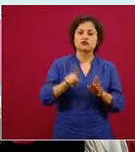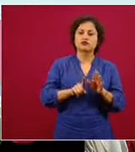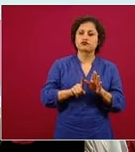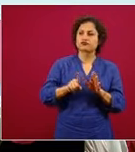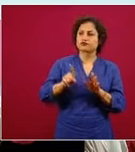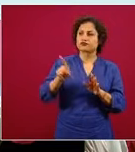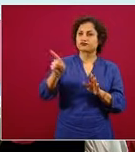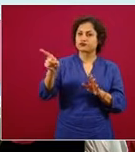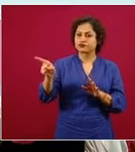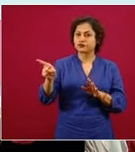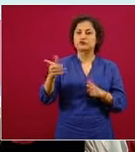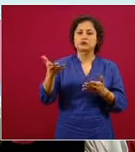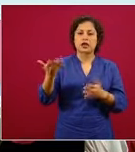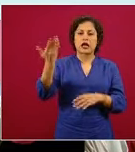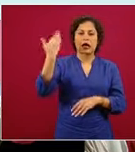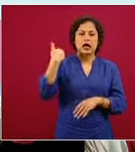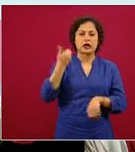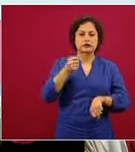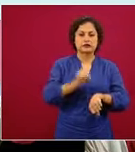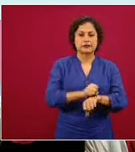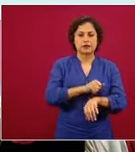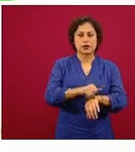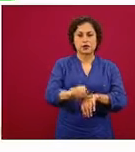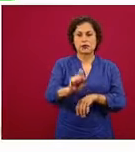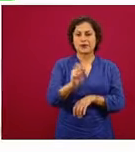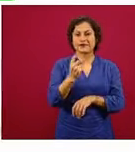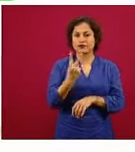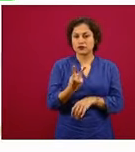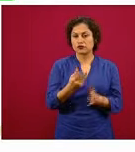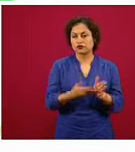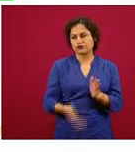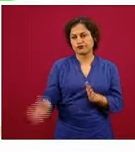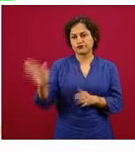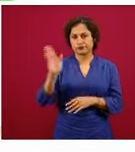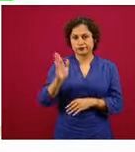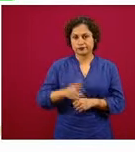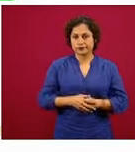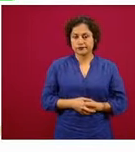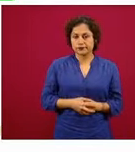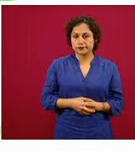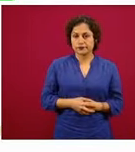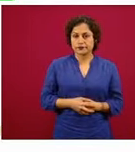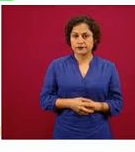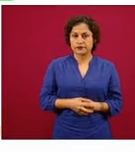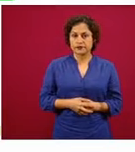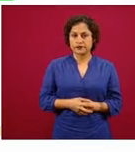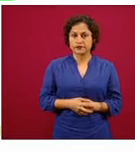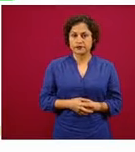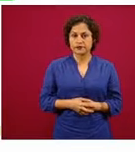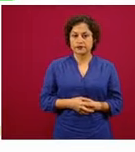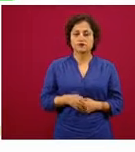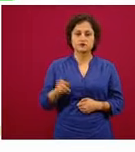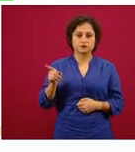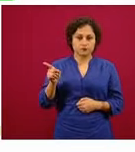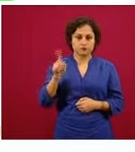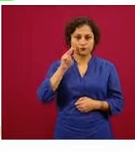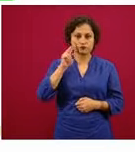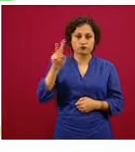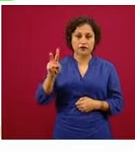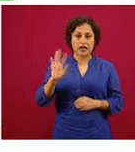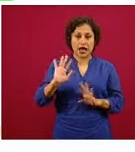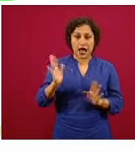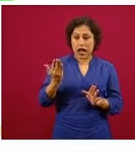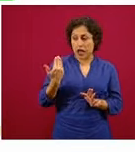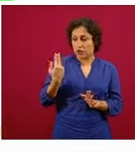que se evidenció desde la semana 22 en adelante, con evidencia de desaceleración ya para